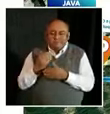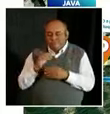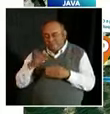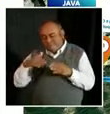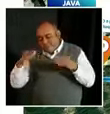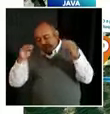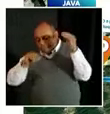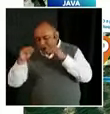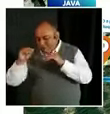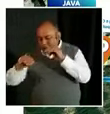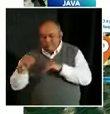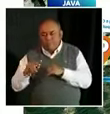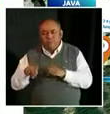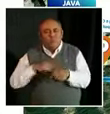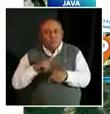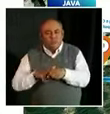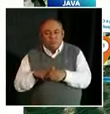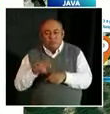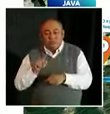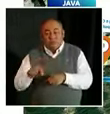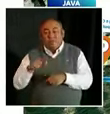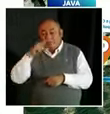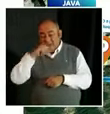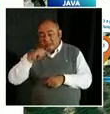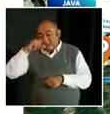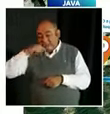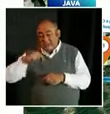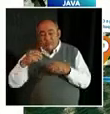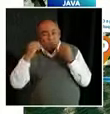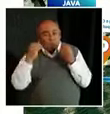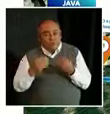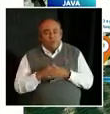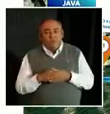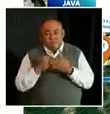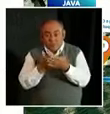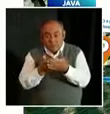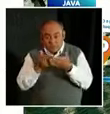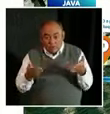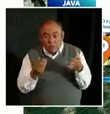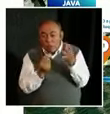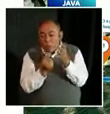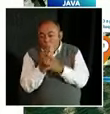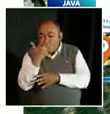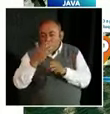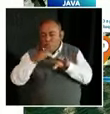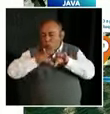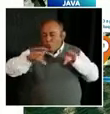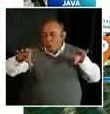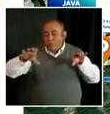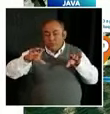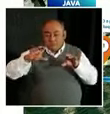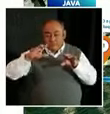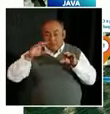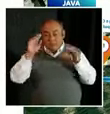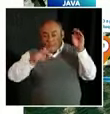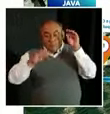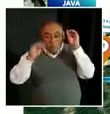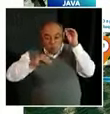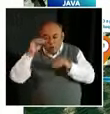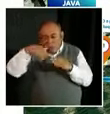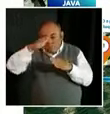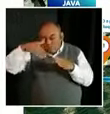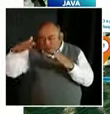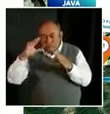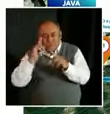estas últimas décadas y entonces estos acabados nos van a dar una vida útil mucho más larga.